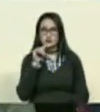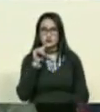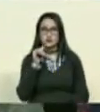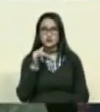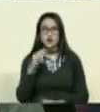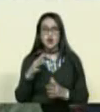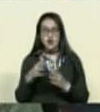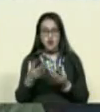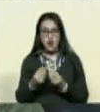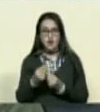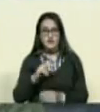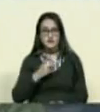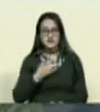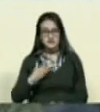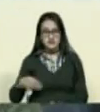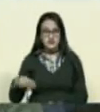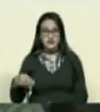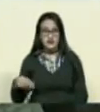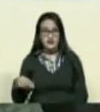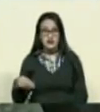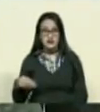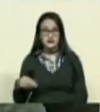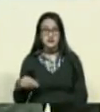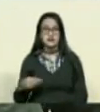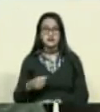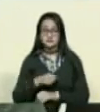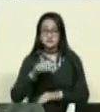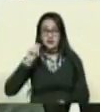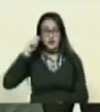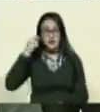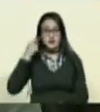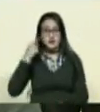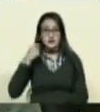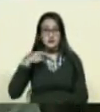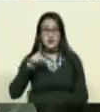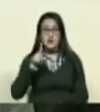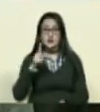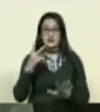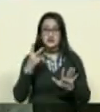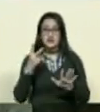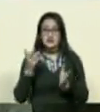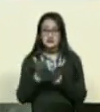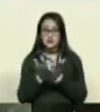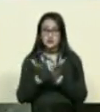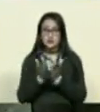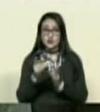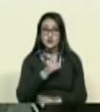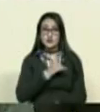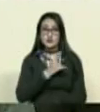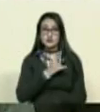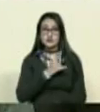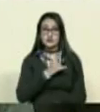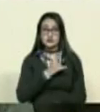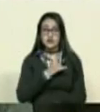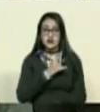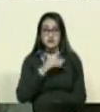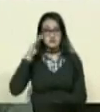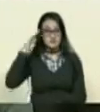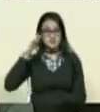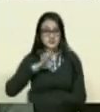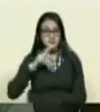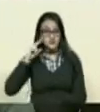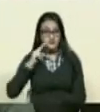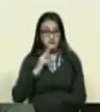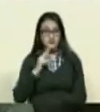los vicepresidentes. A través de nuestras pantallas les recordamos que es una de las 7 academias que integran la Universidad Militar Bolivariana